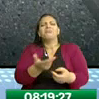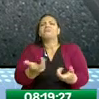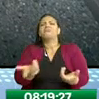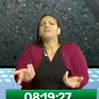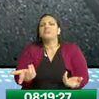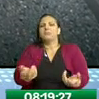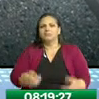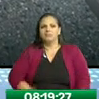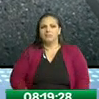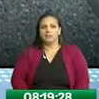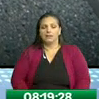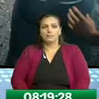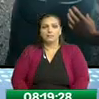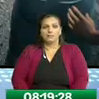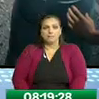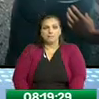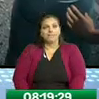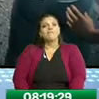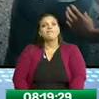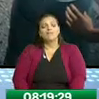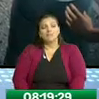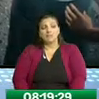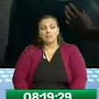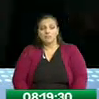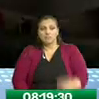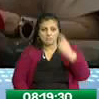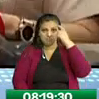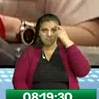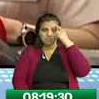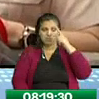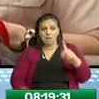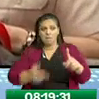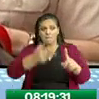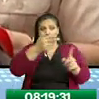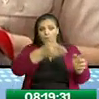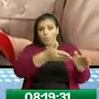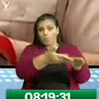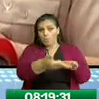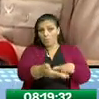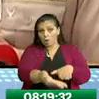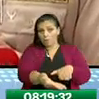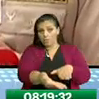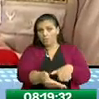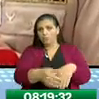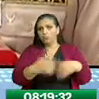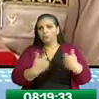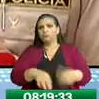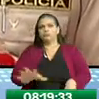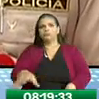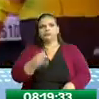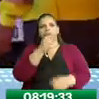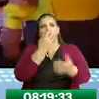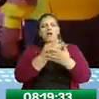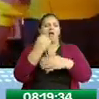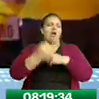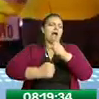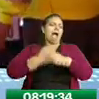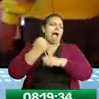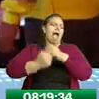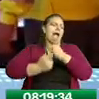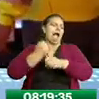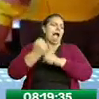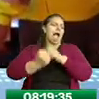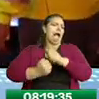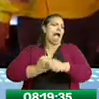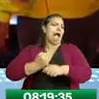obviamente, ahí sí en la cárcel, ¿cuántos años? ¿Quién sabe? Igual por el intento, por la tentativa. Por el intentativo es la mitad. Vas a seguir preso, hermano. Por supuesto.